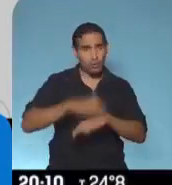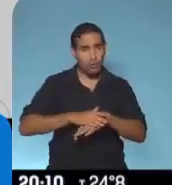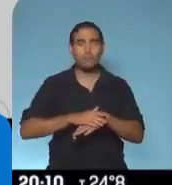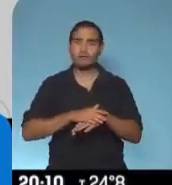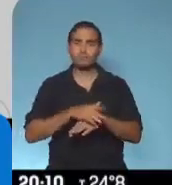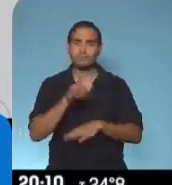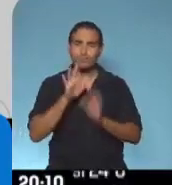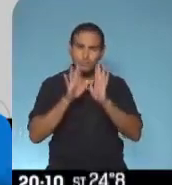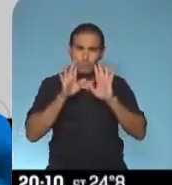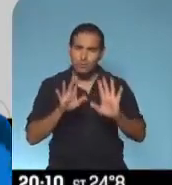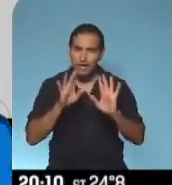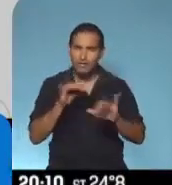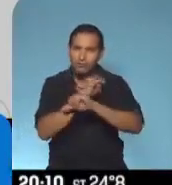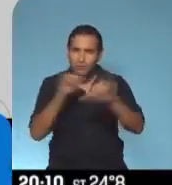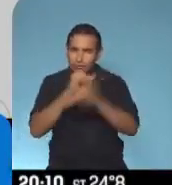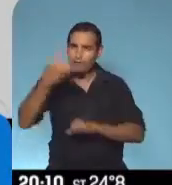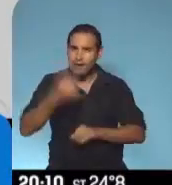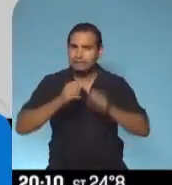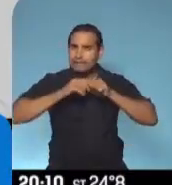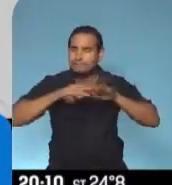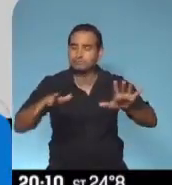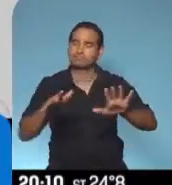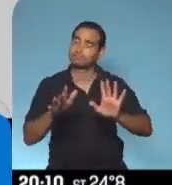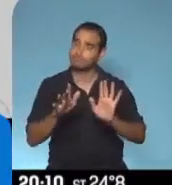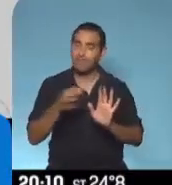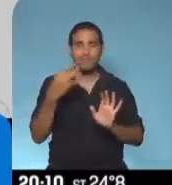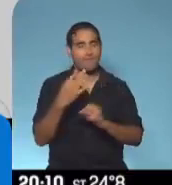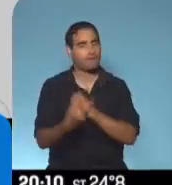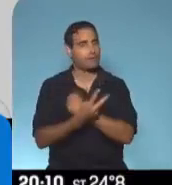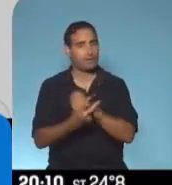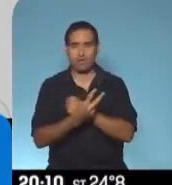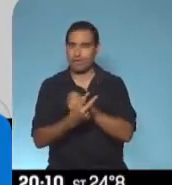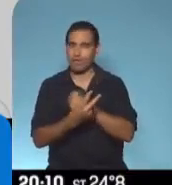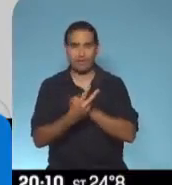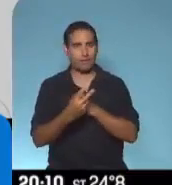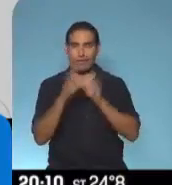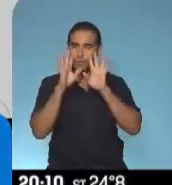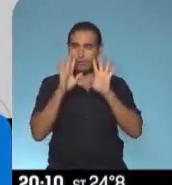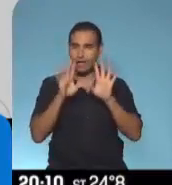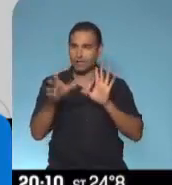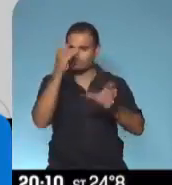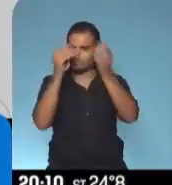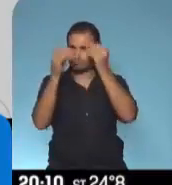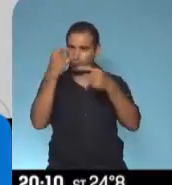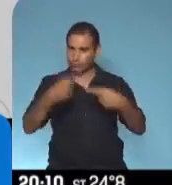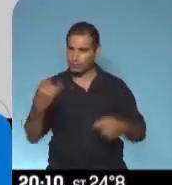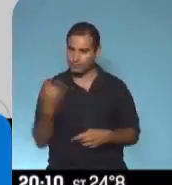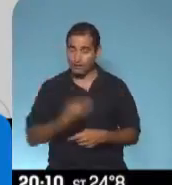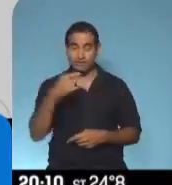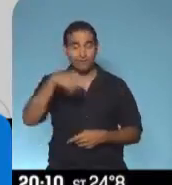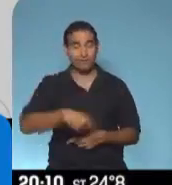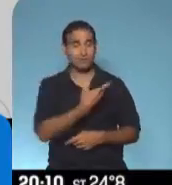la infodemia también es una forma de cuidarse y cuidarnos. El tuit de este sábado, Alberto